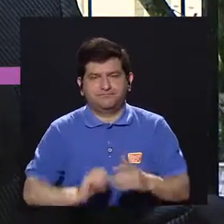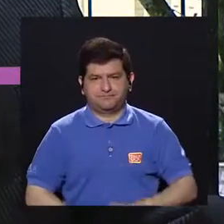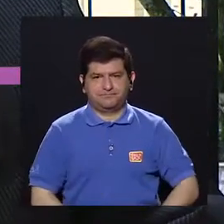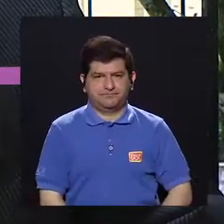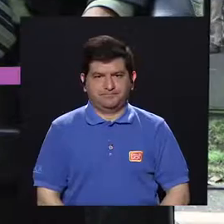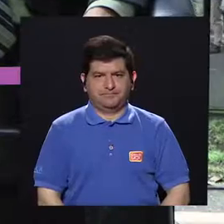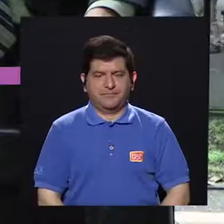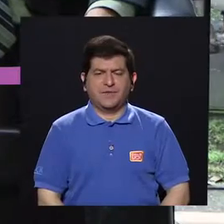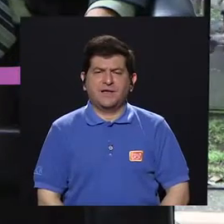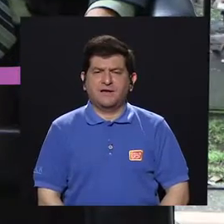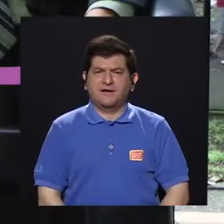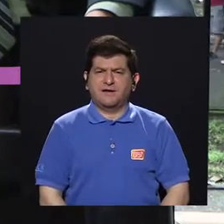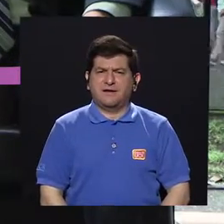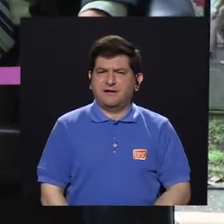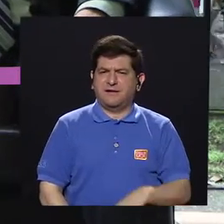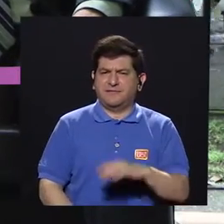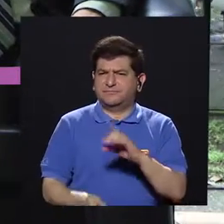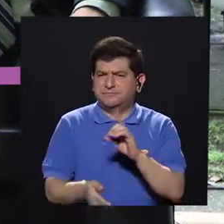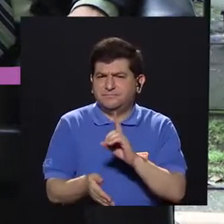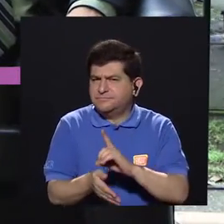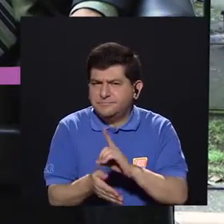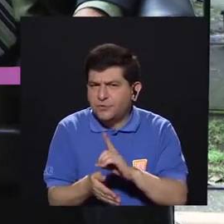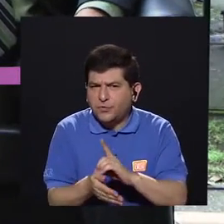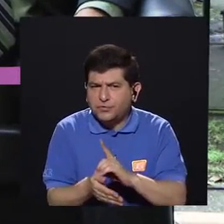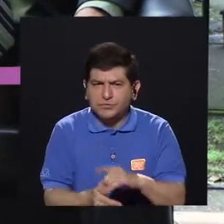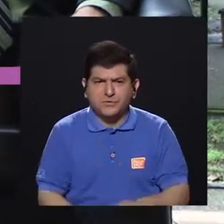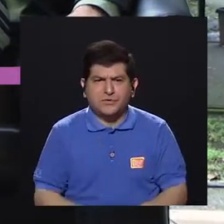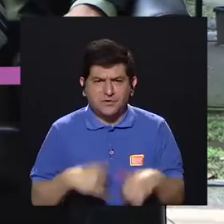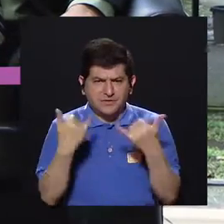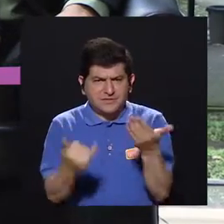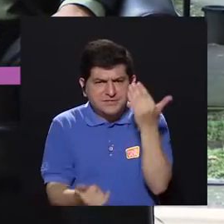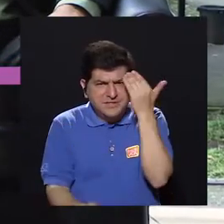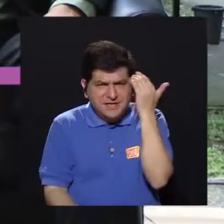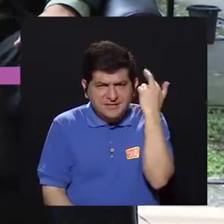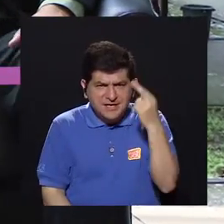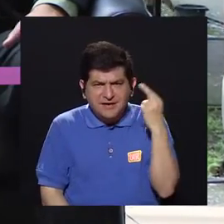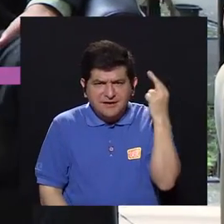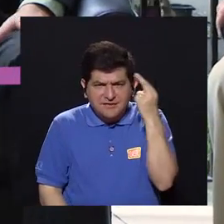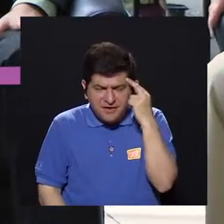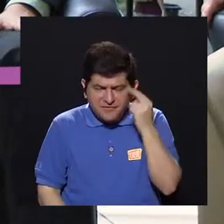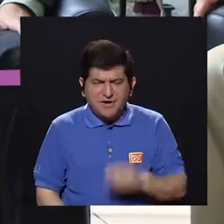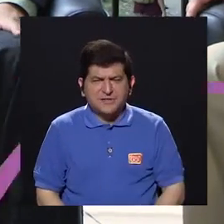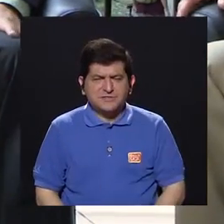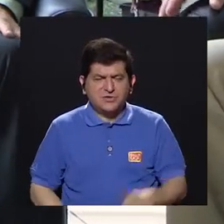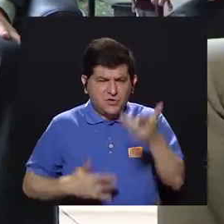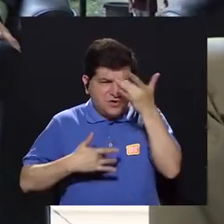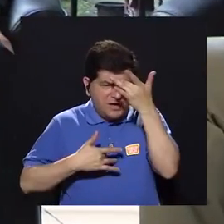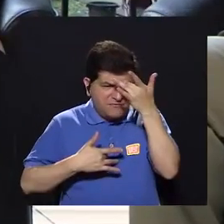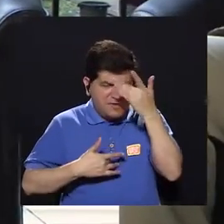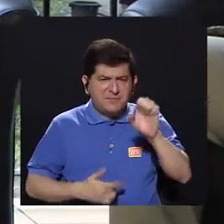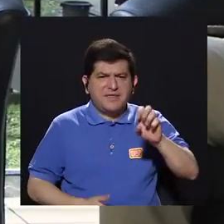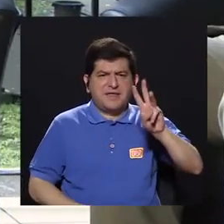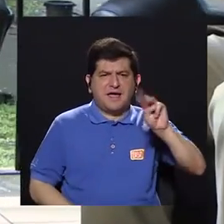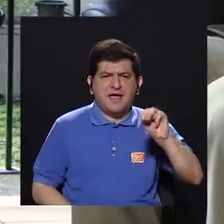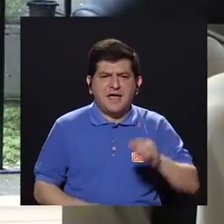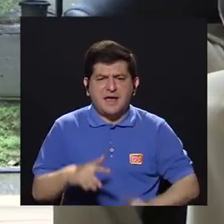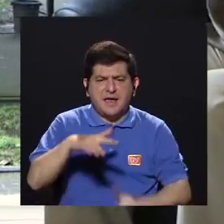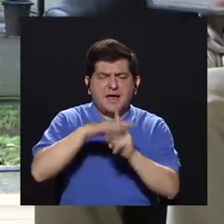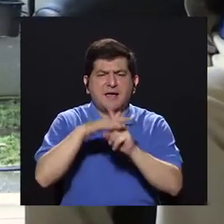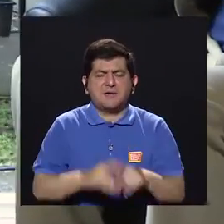manifestaciones. Doctor, ¿se conoce qué produce la esclerosis múltiple, si es una